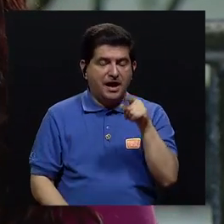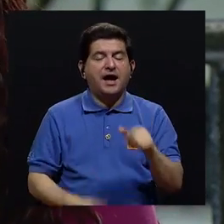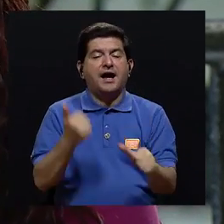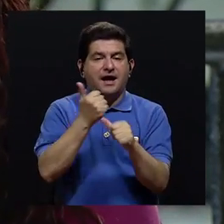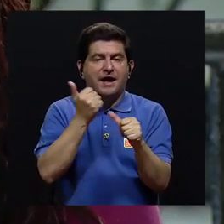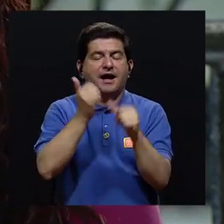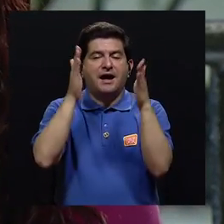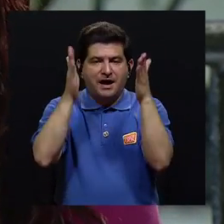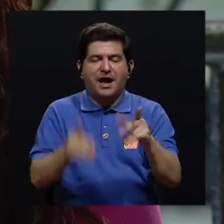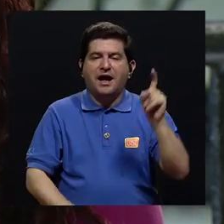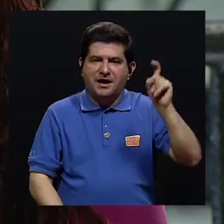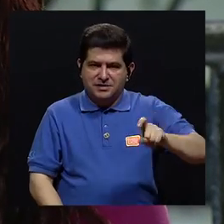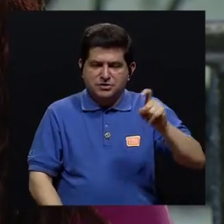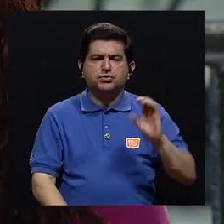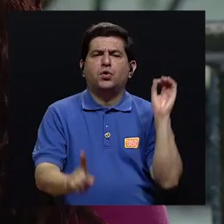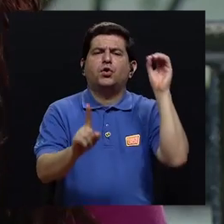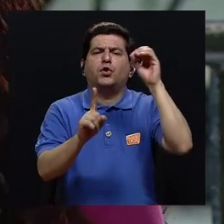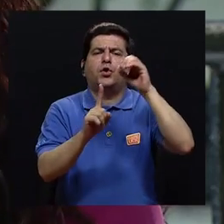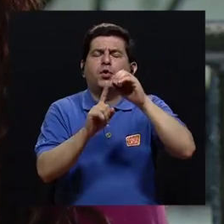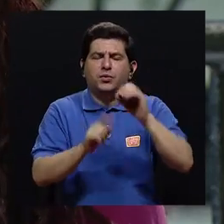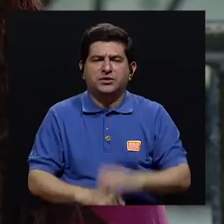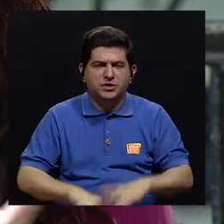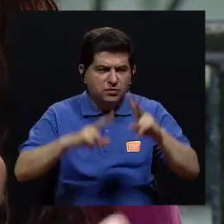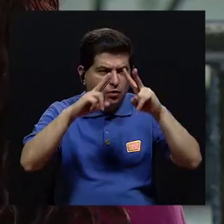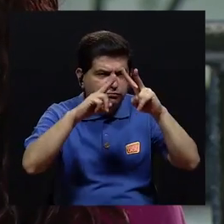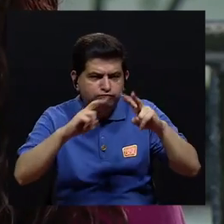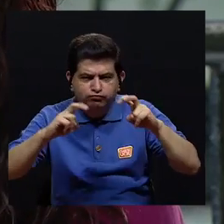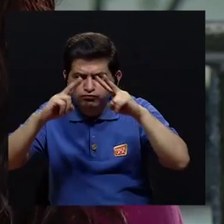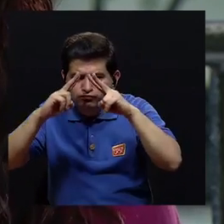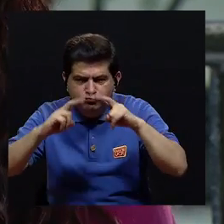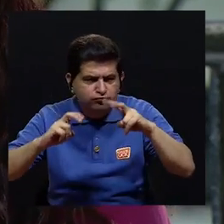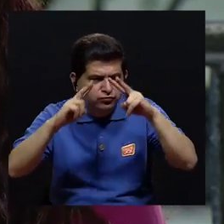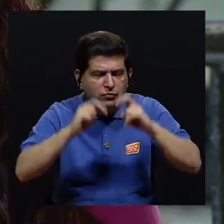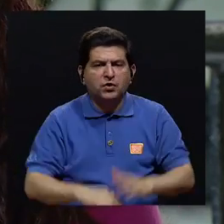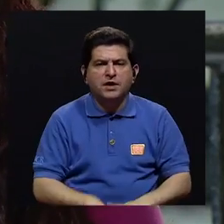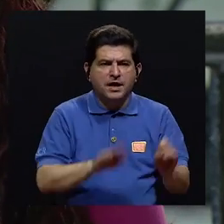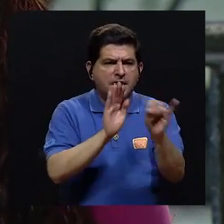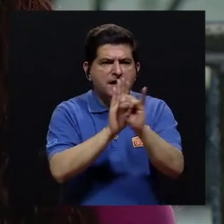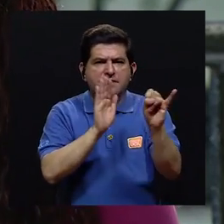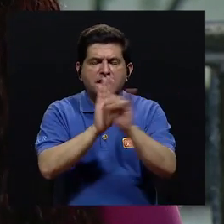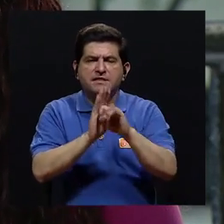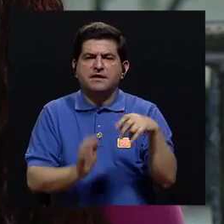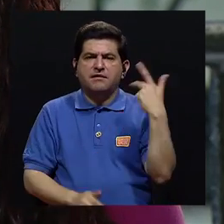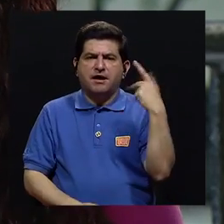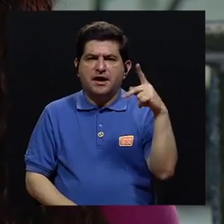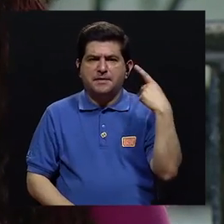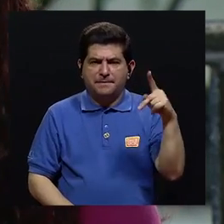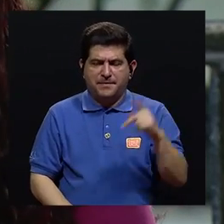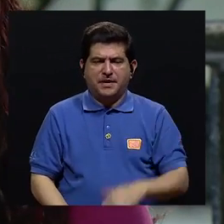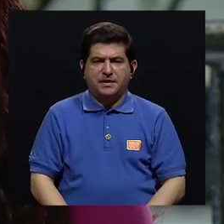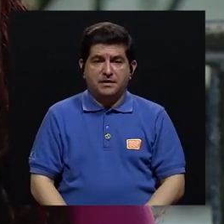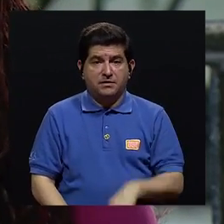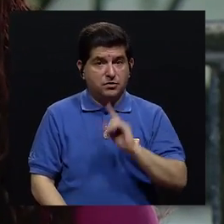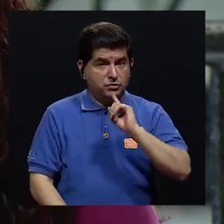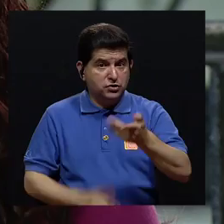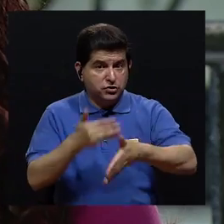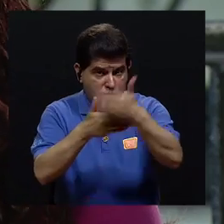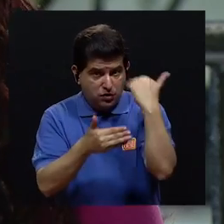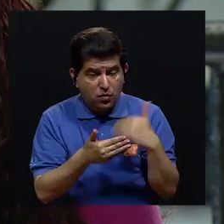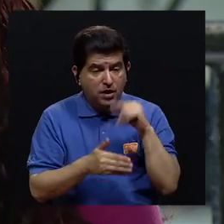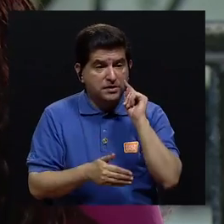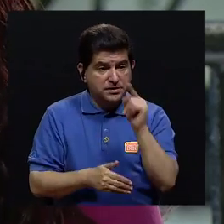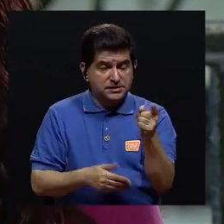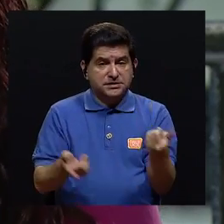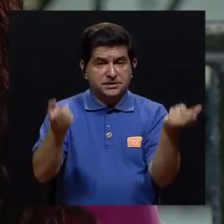ese asesor. ¿Y cuál va a ser su objetivo? Analizar, hacer una identificación de peligros y riesgos, como bien lo mencionabas,